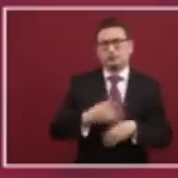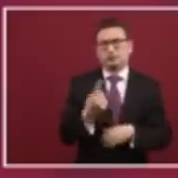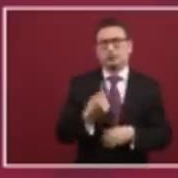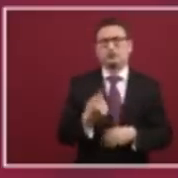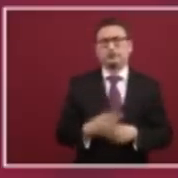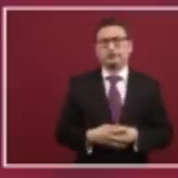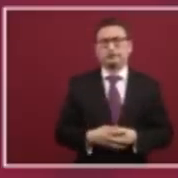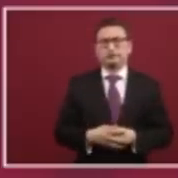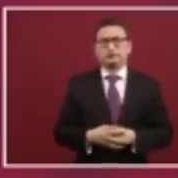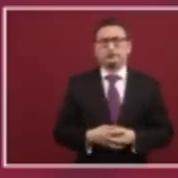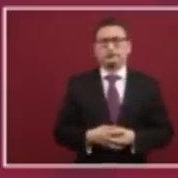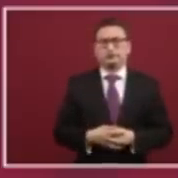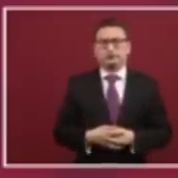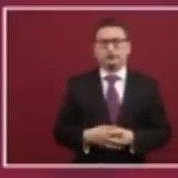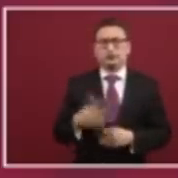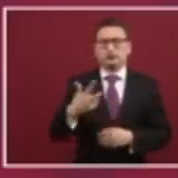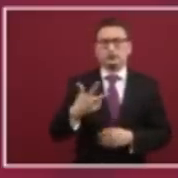eran